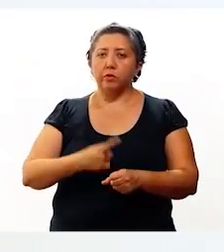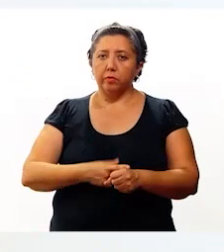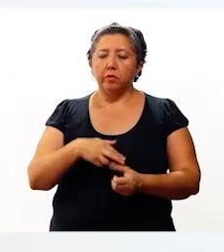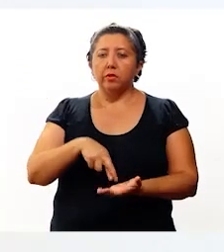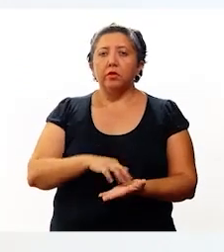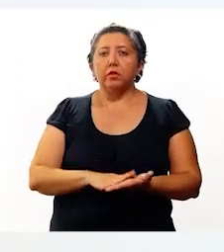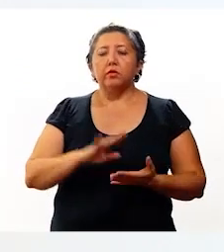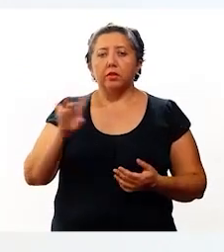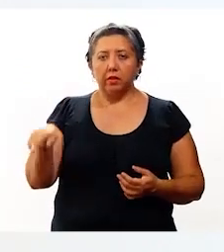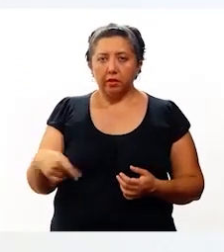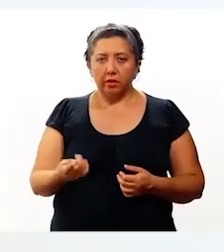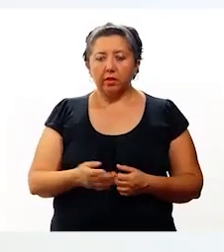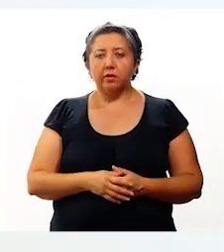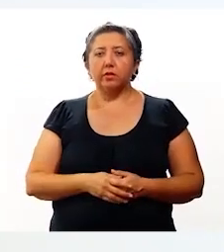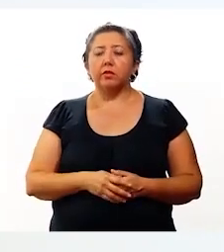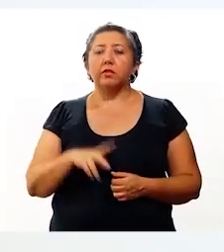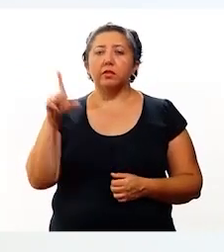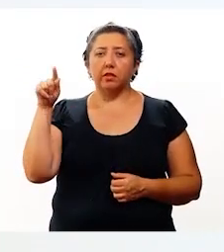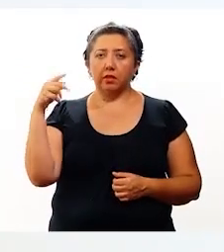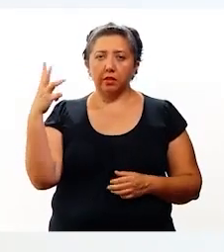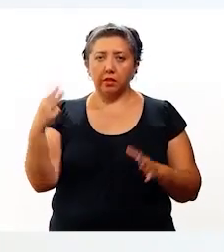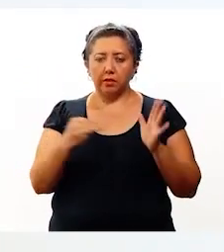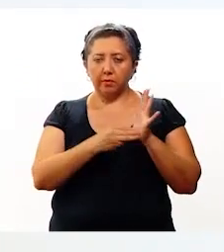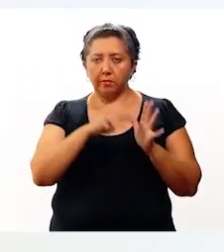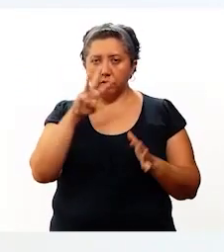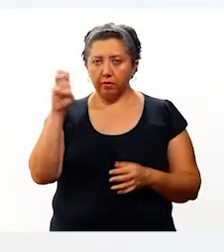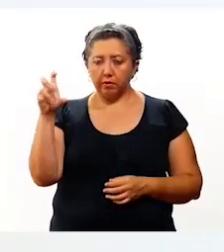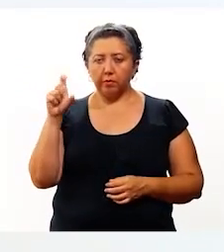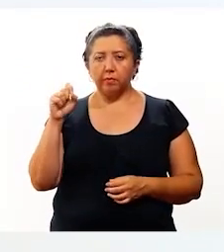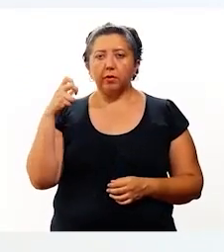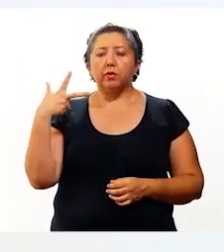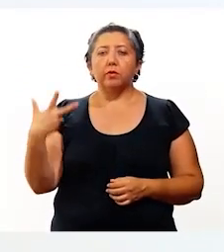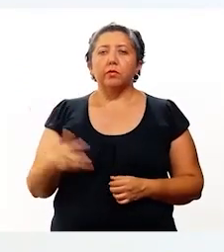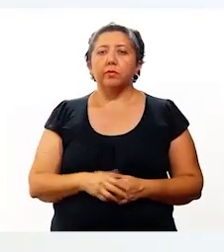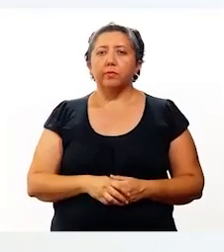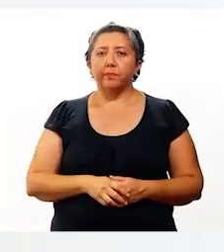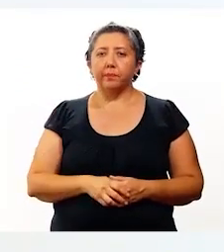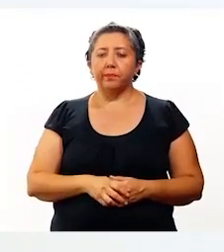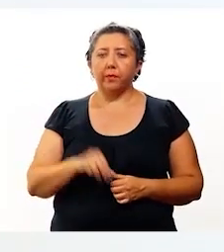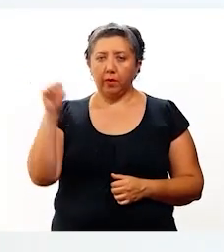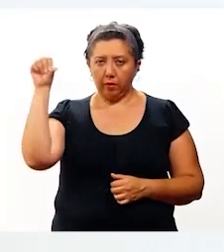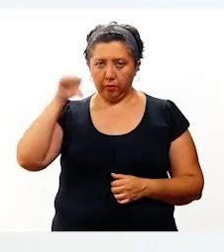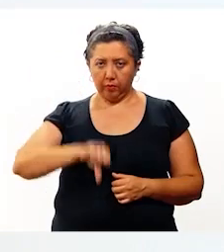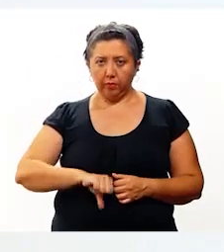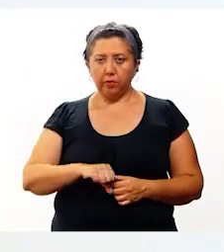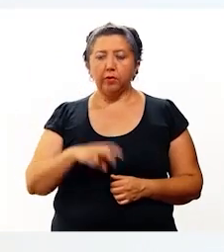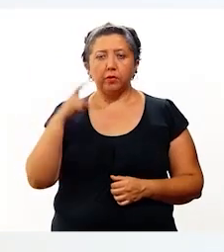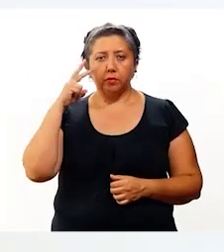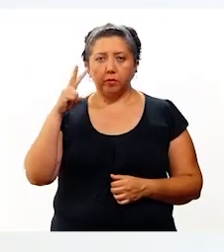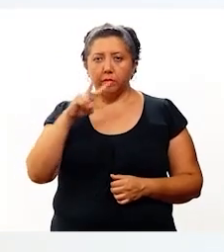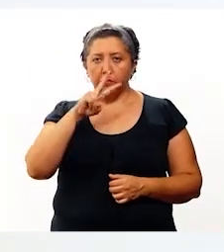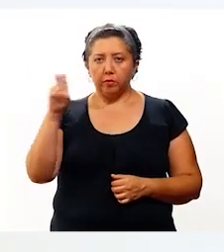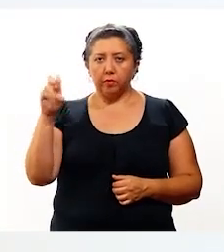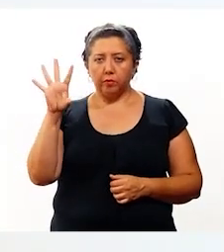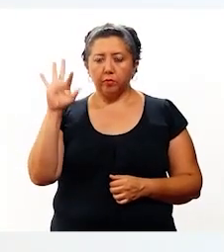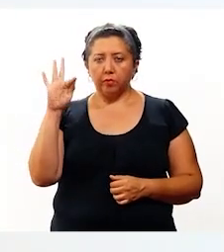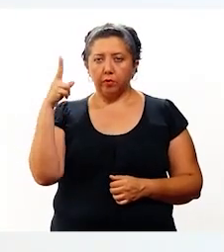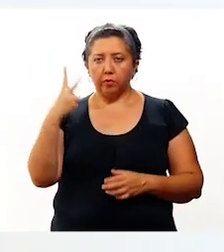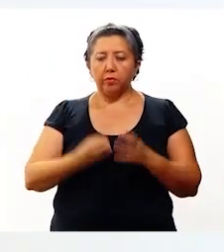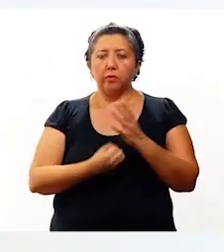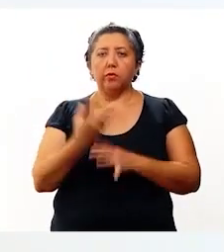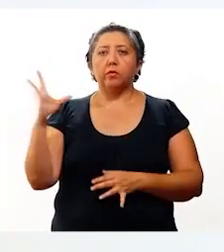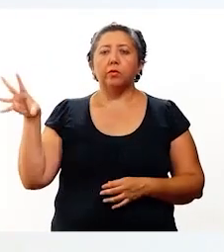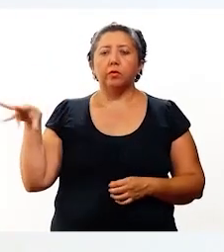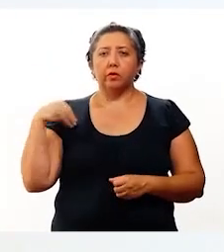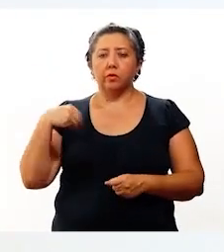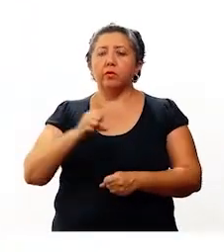de contagios registrados, que son 73.328. Hoy, se detectaron 242 nuevos